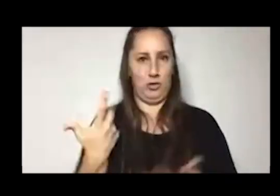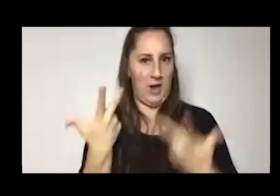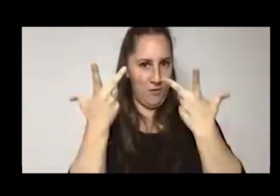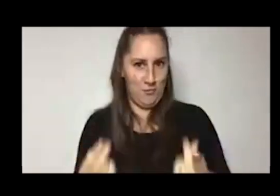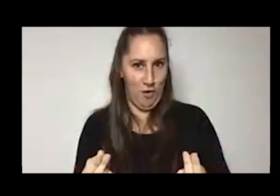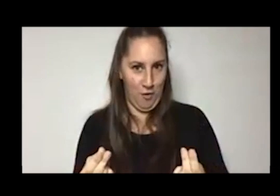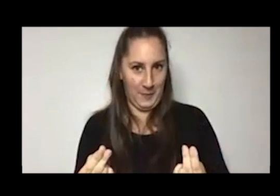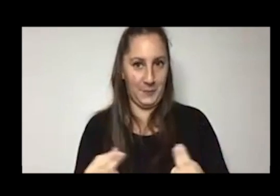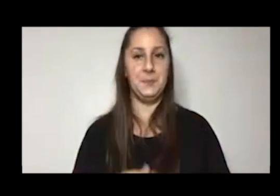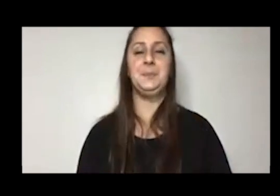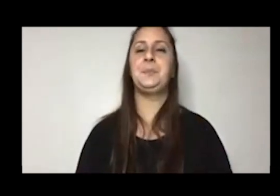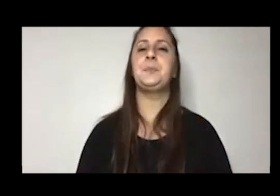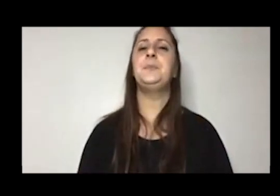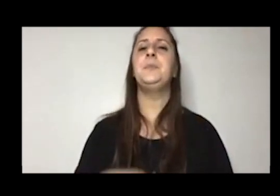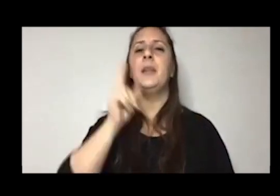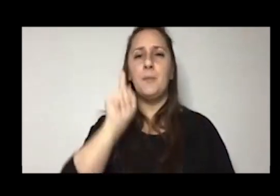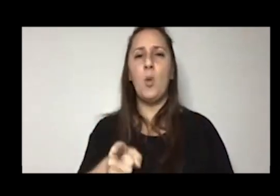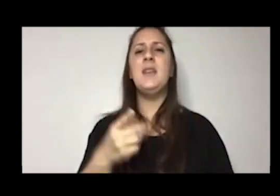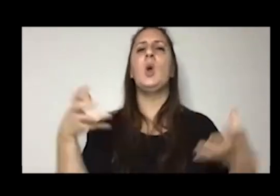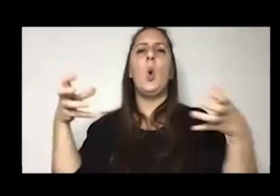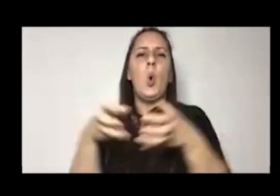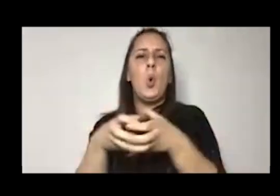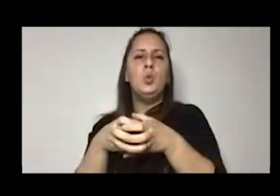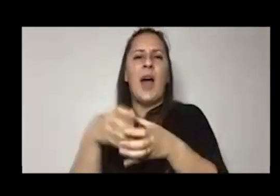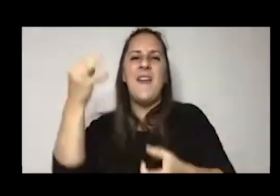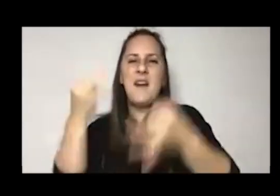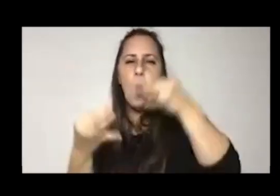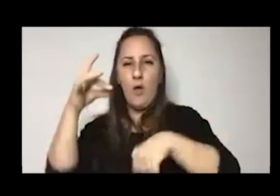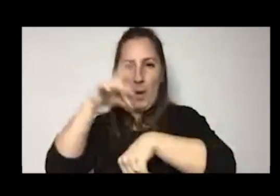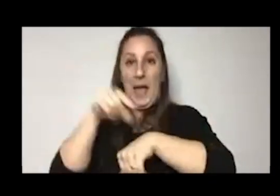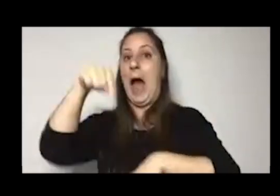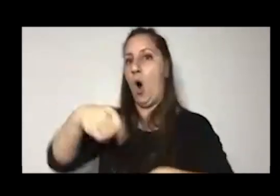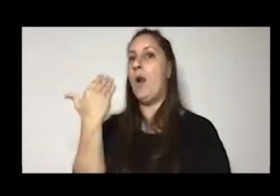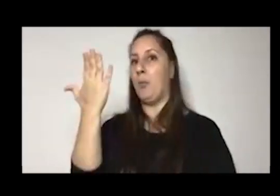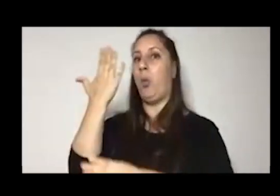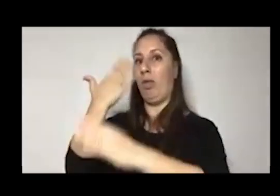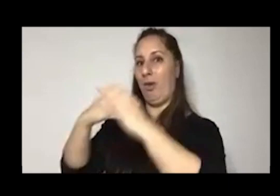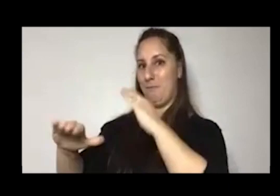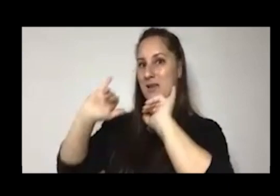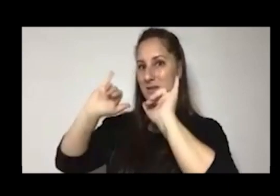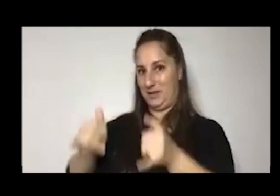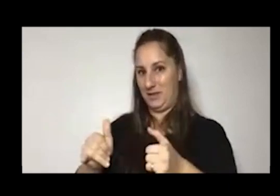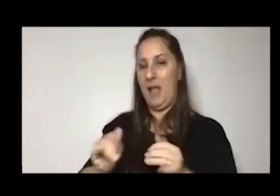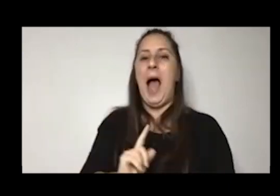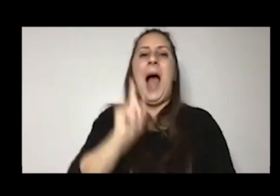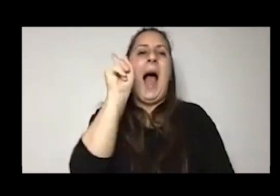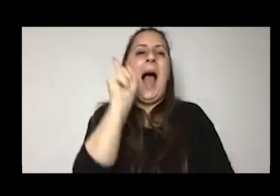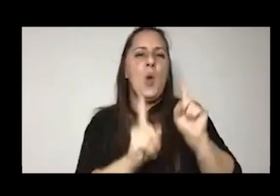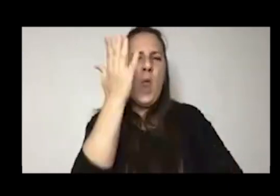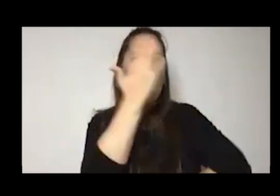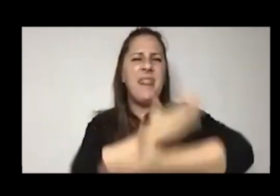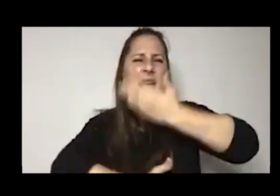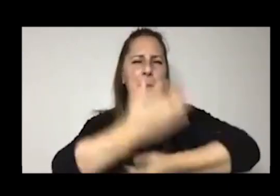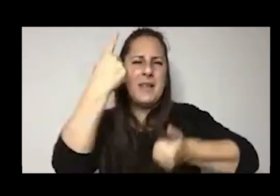Después tenía que ver la junta evaluadora, que ahora se puede mandar por mail. En ciertas discapacidades, ¿no se puede ya evitar